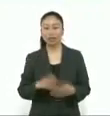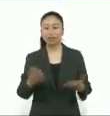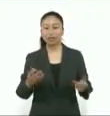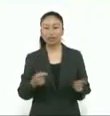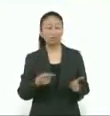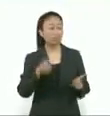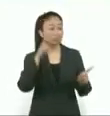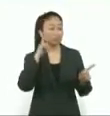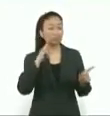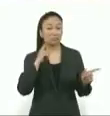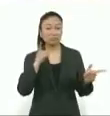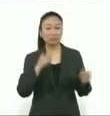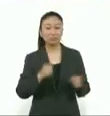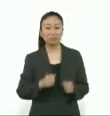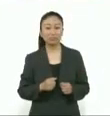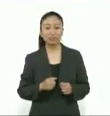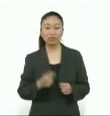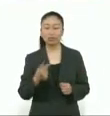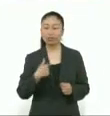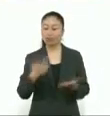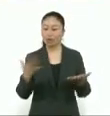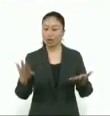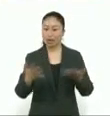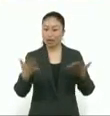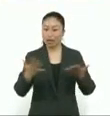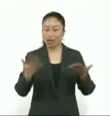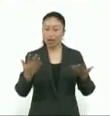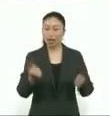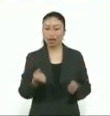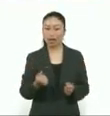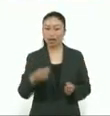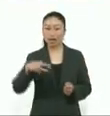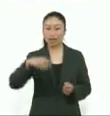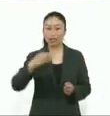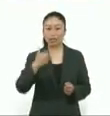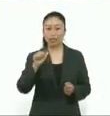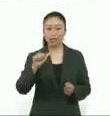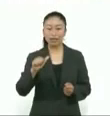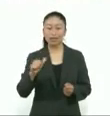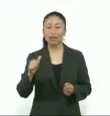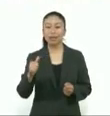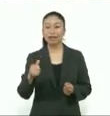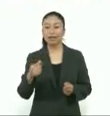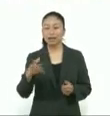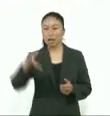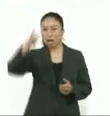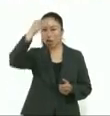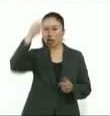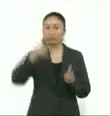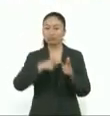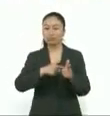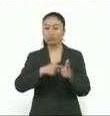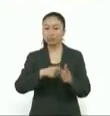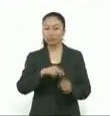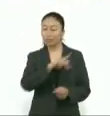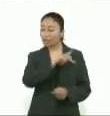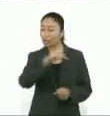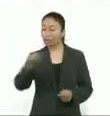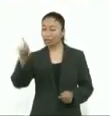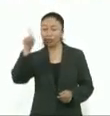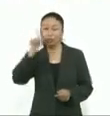encantó y me motivas a seguir aprendiendo el maya. A todas ustedes que nos